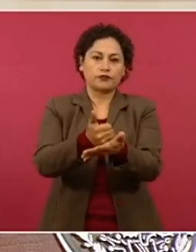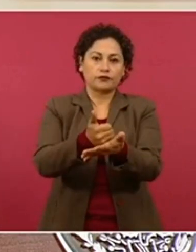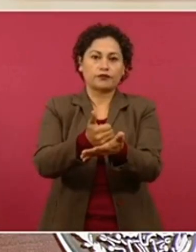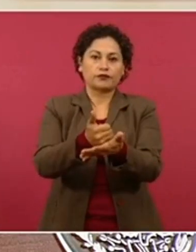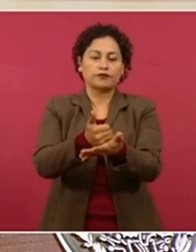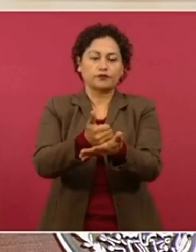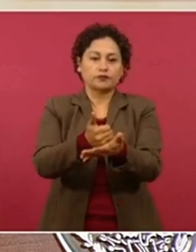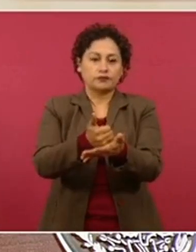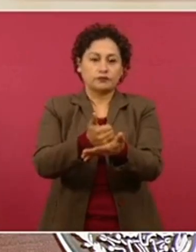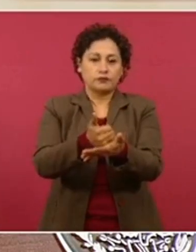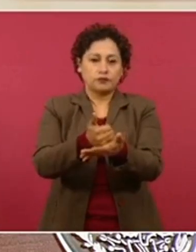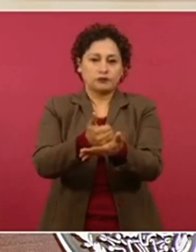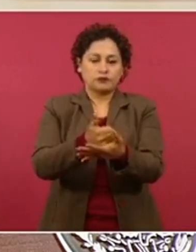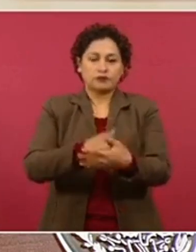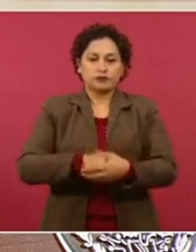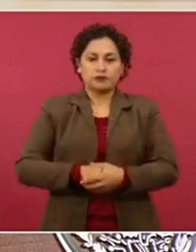todo